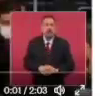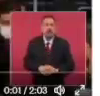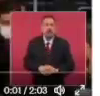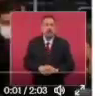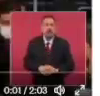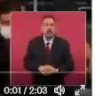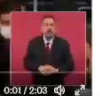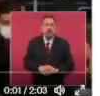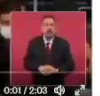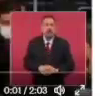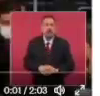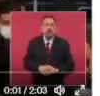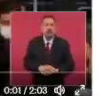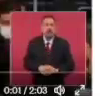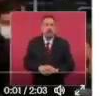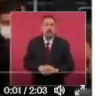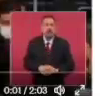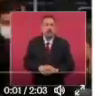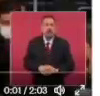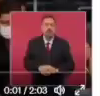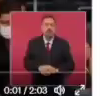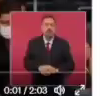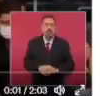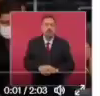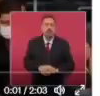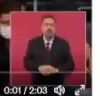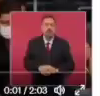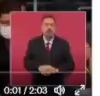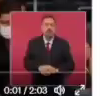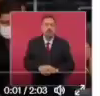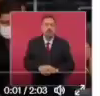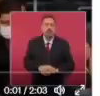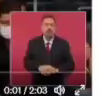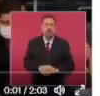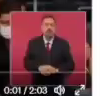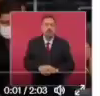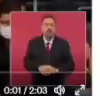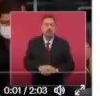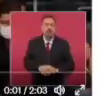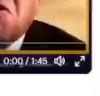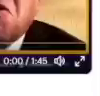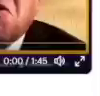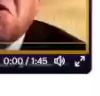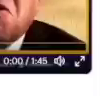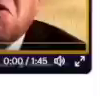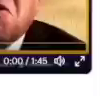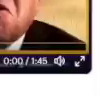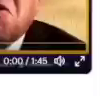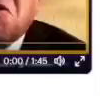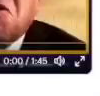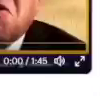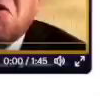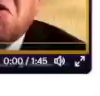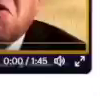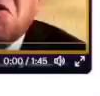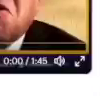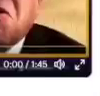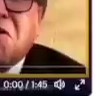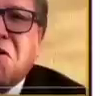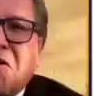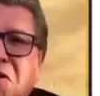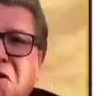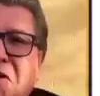pero que fueron falsificados con anuencia. Ya saben quién, y que por cierto,